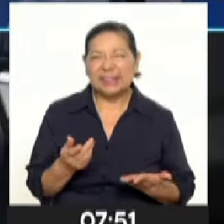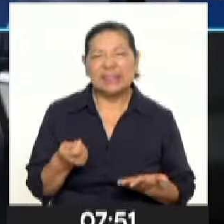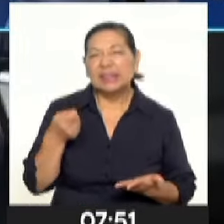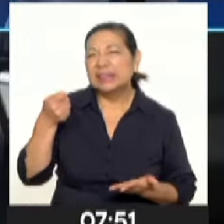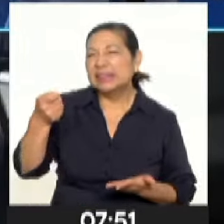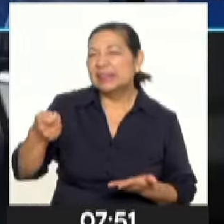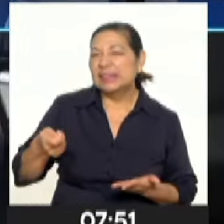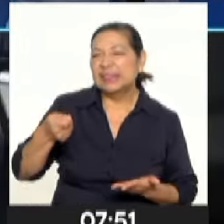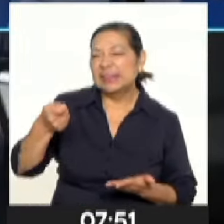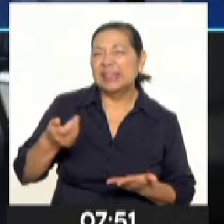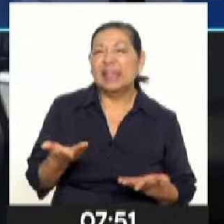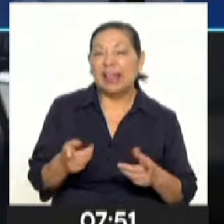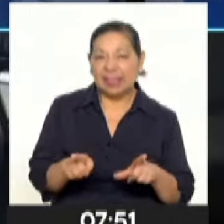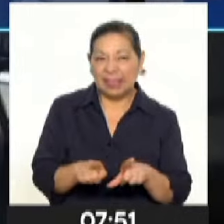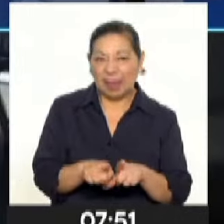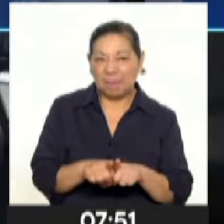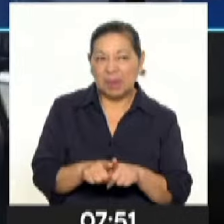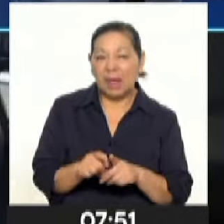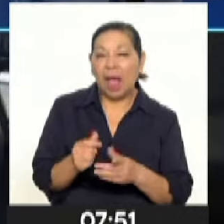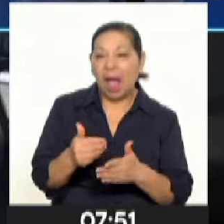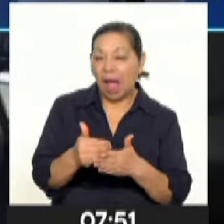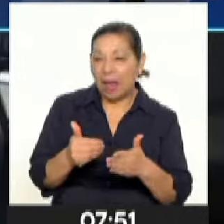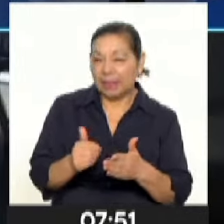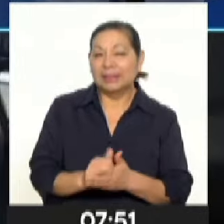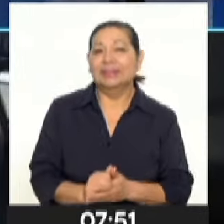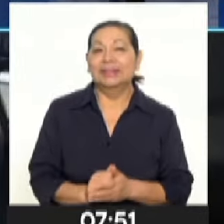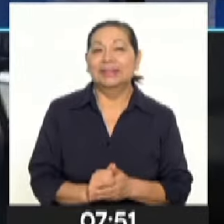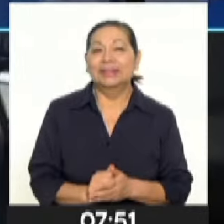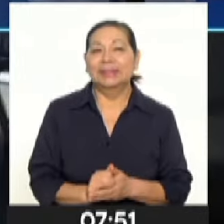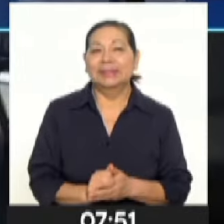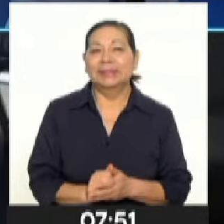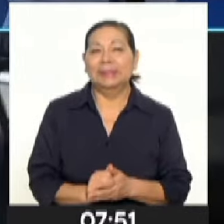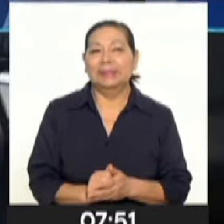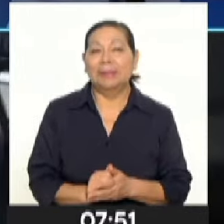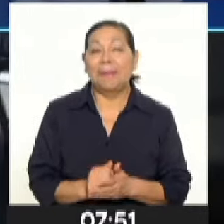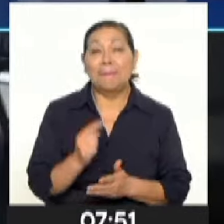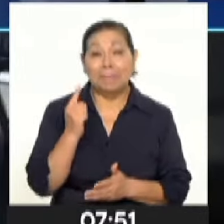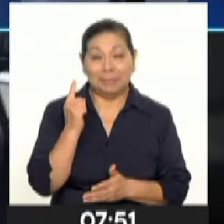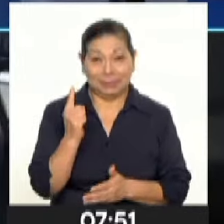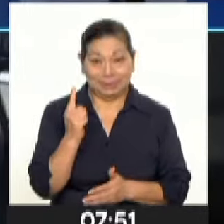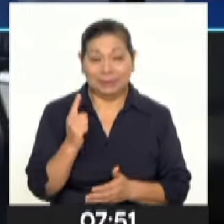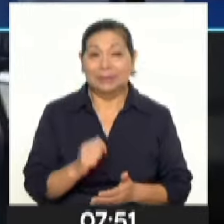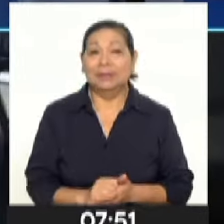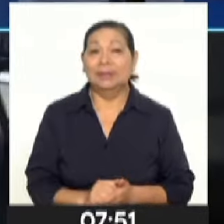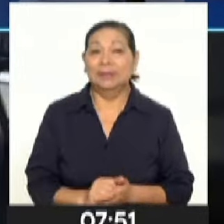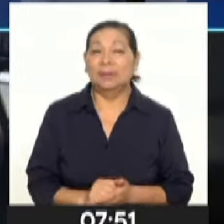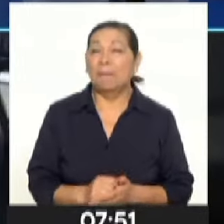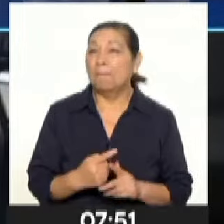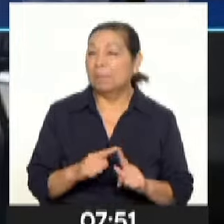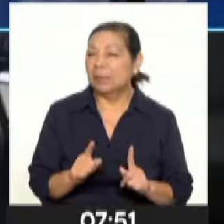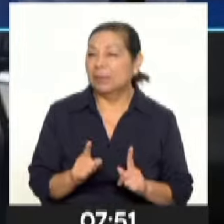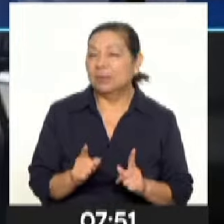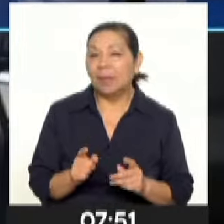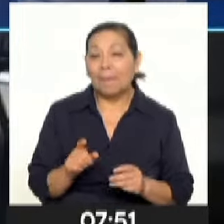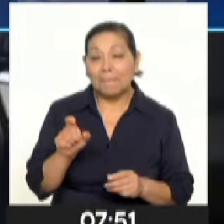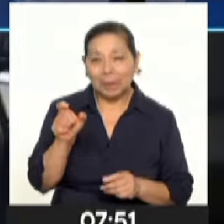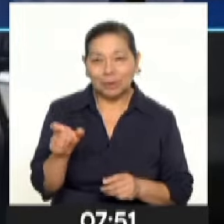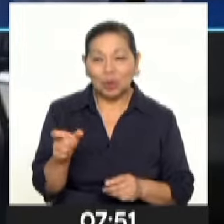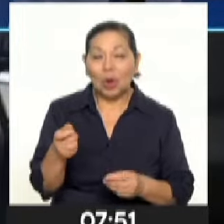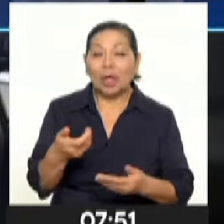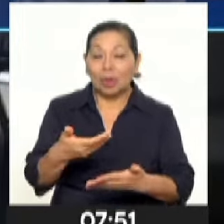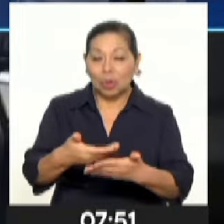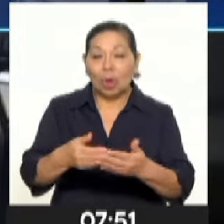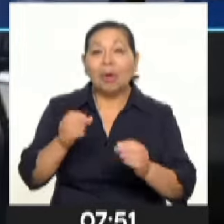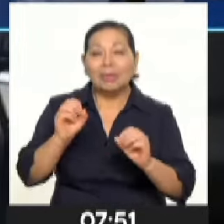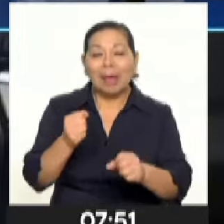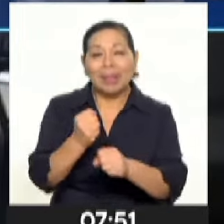de pensiones, que se le llama también el sistema previsional. En primer lugar, está solamente orientado a trabajadores en planilla,